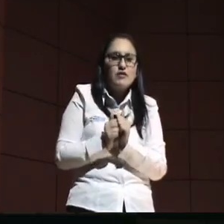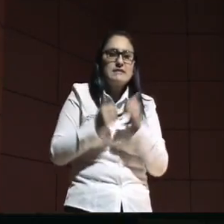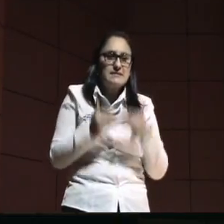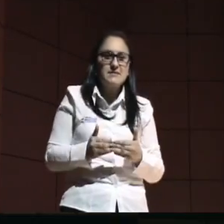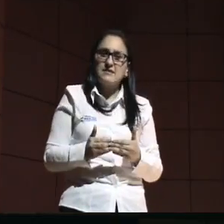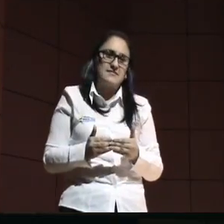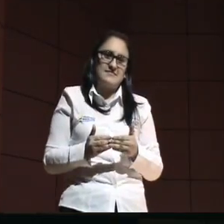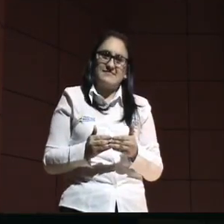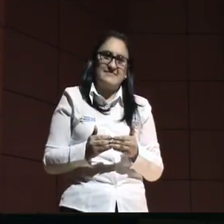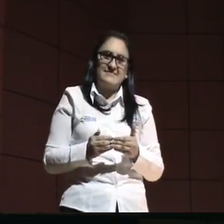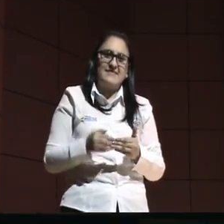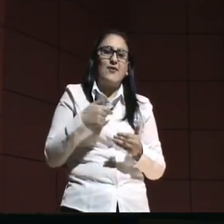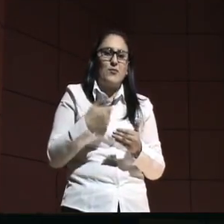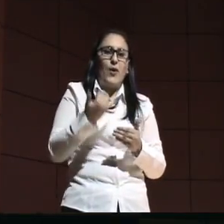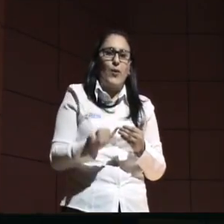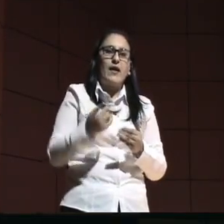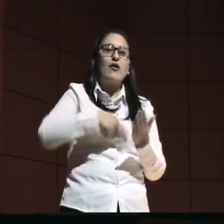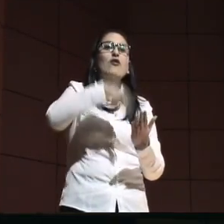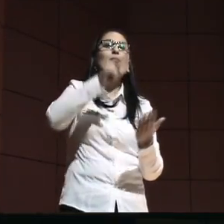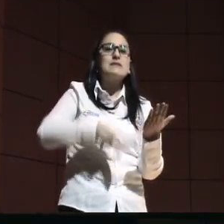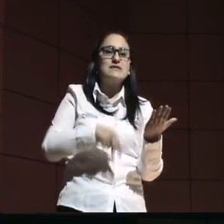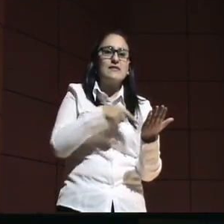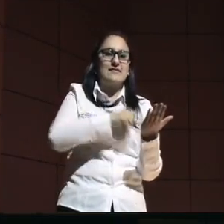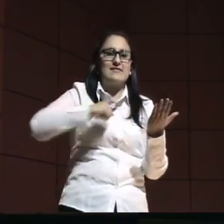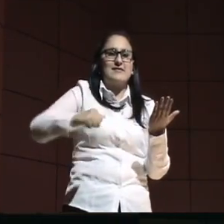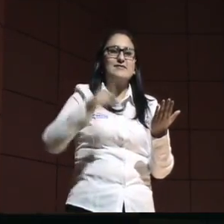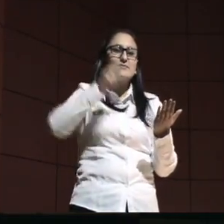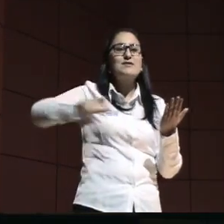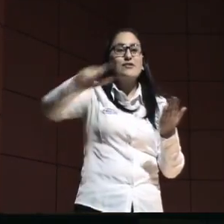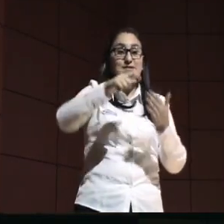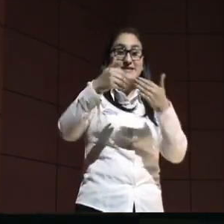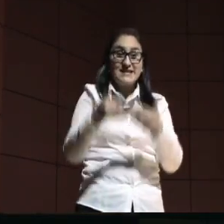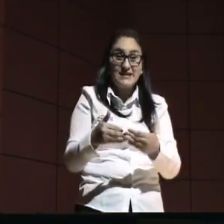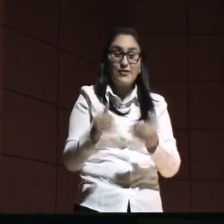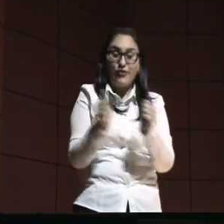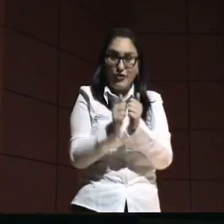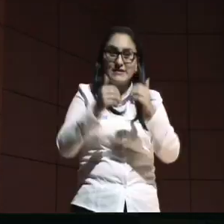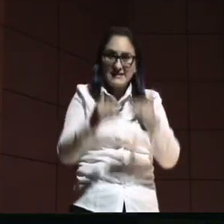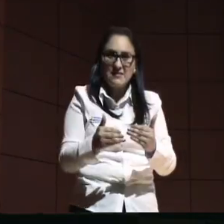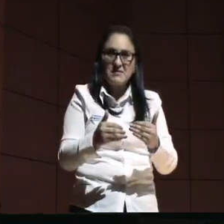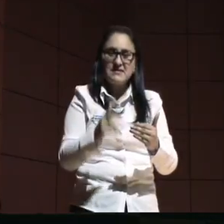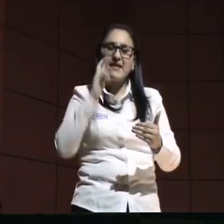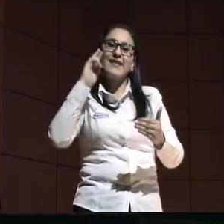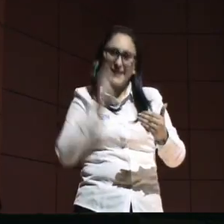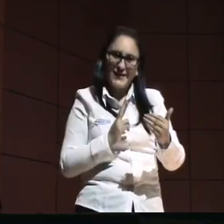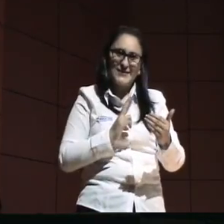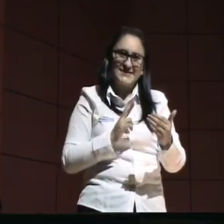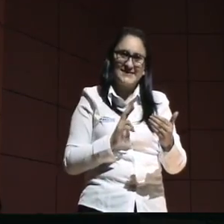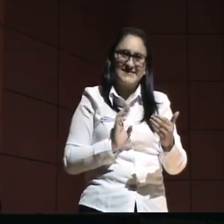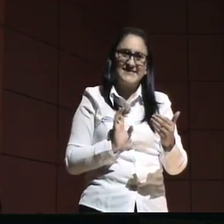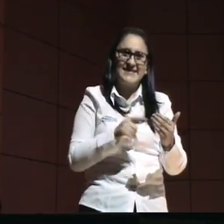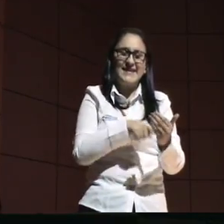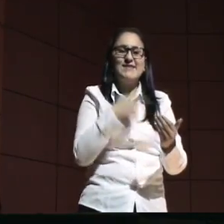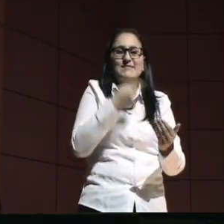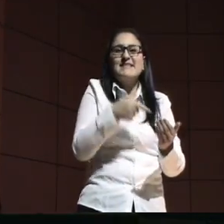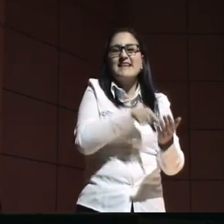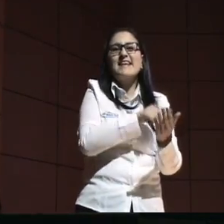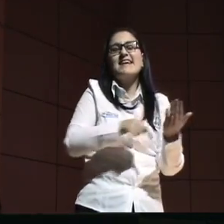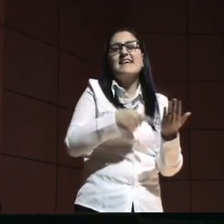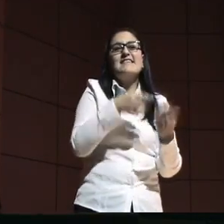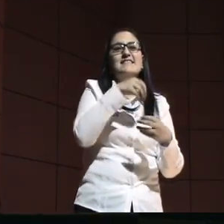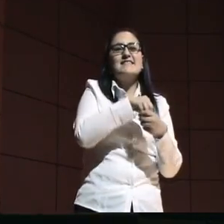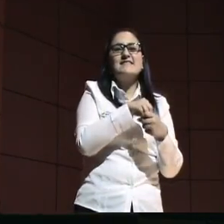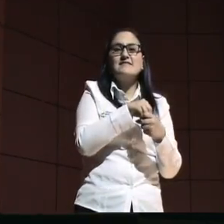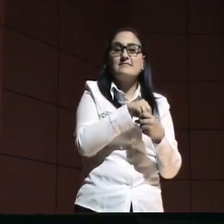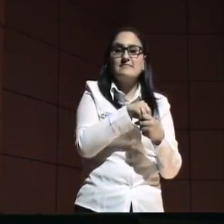discapacidad, que es como actualmente la Convención de los Derechos de las Personas con Discapacidad nos reconoce. Como diría